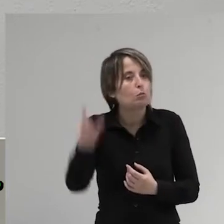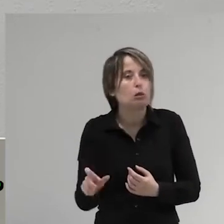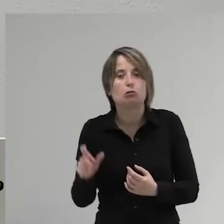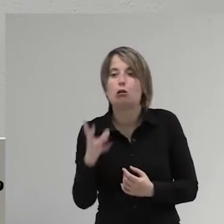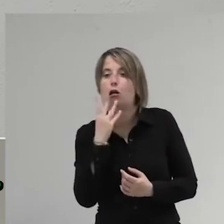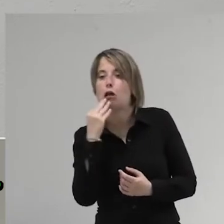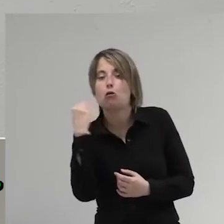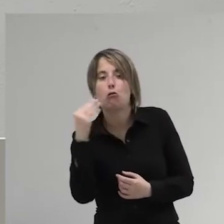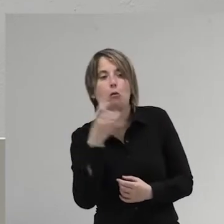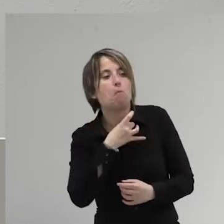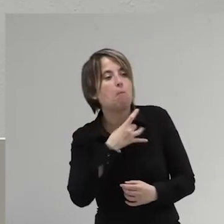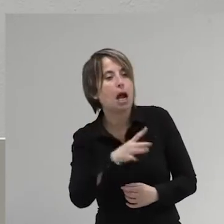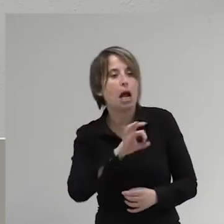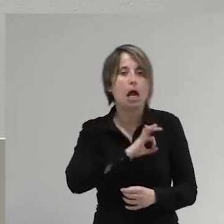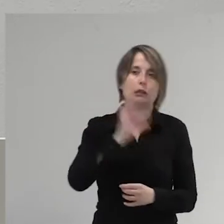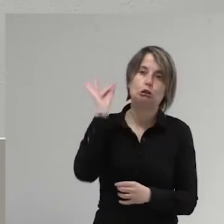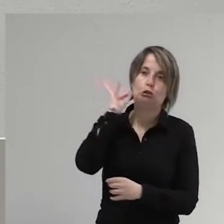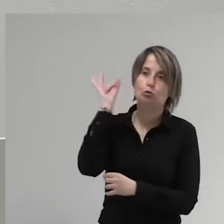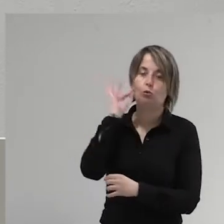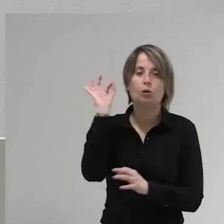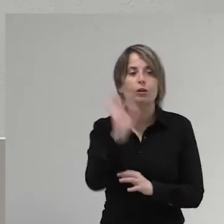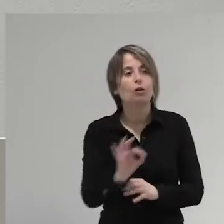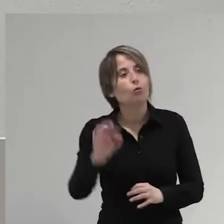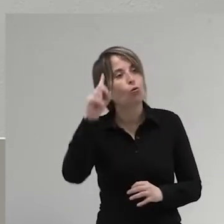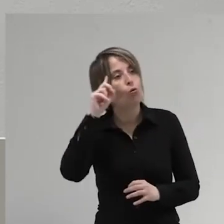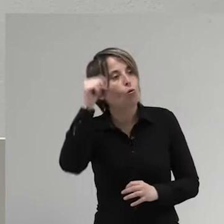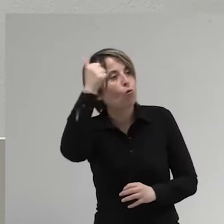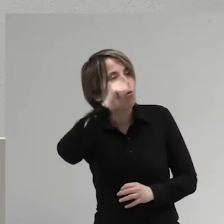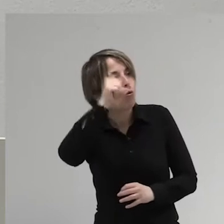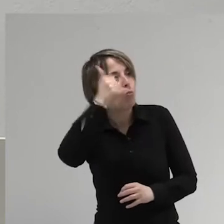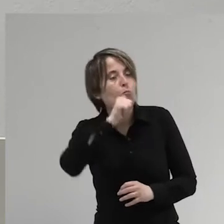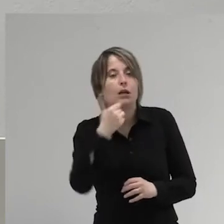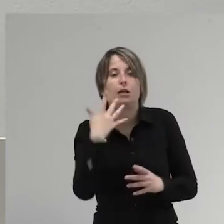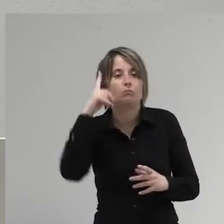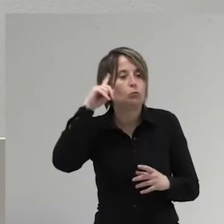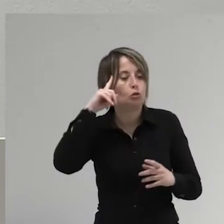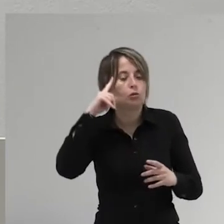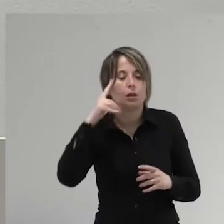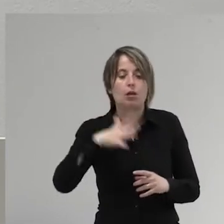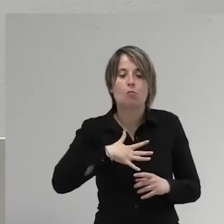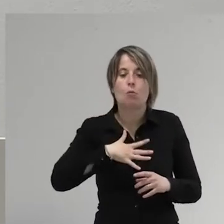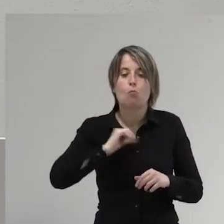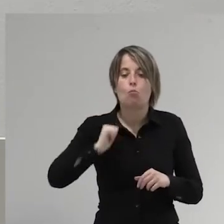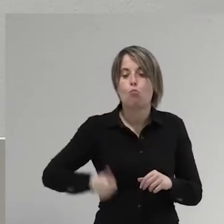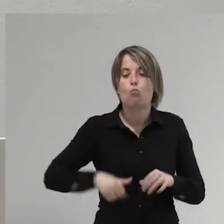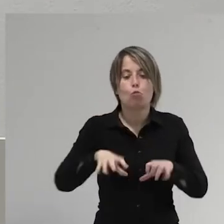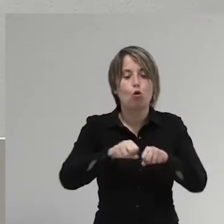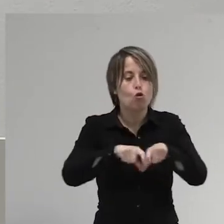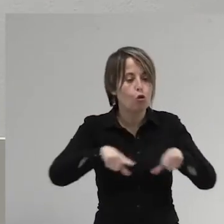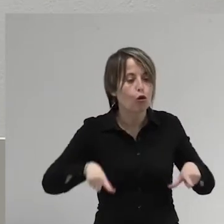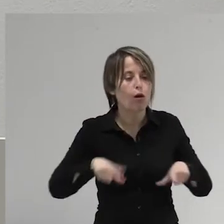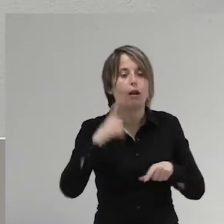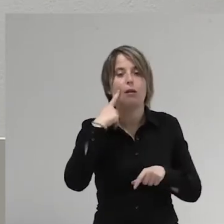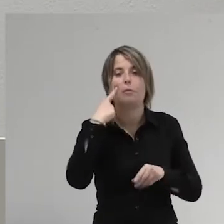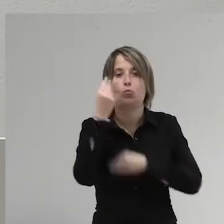edad, blanca, señora, o un hombre con, yo qué sé, propietario o local,